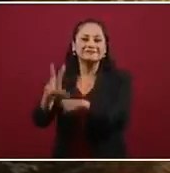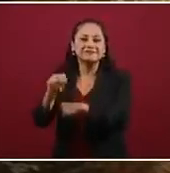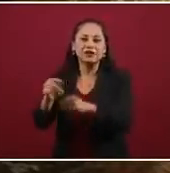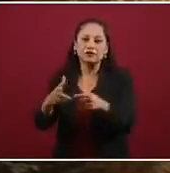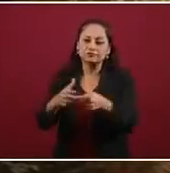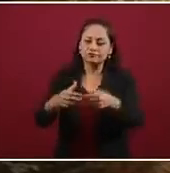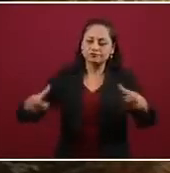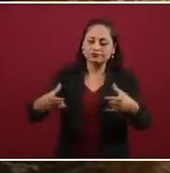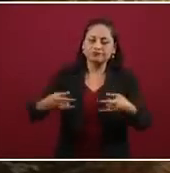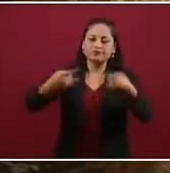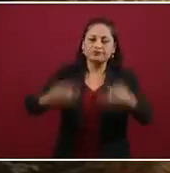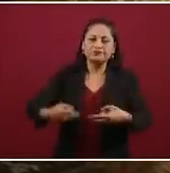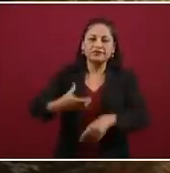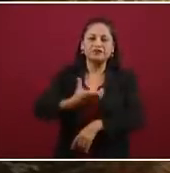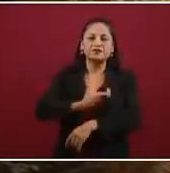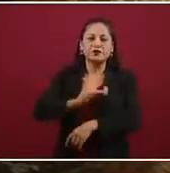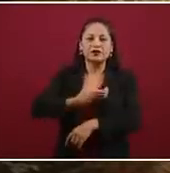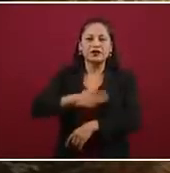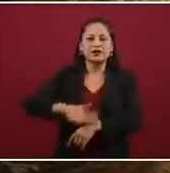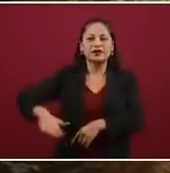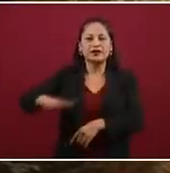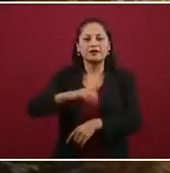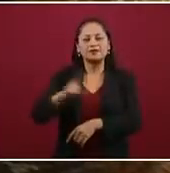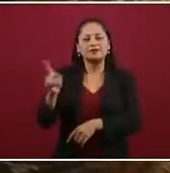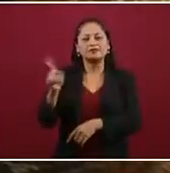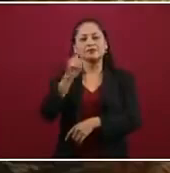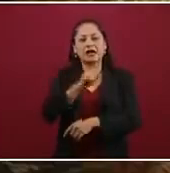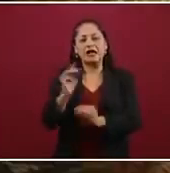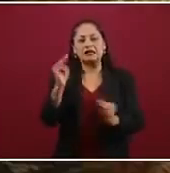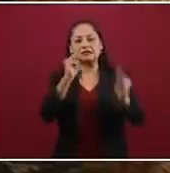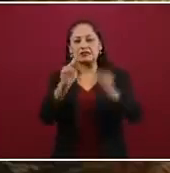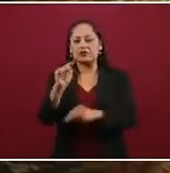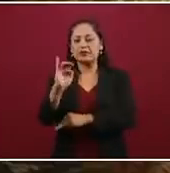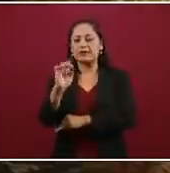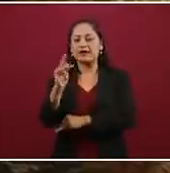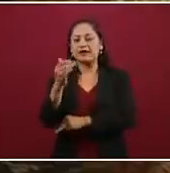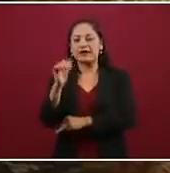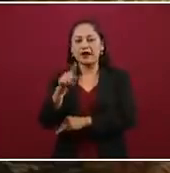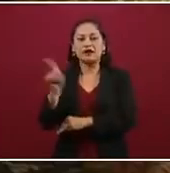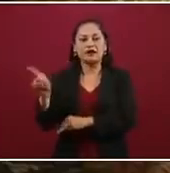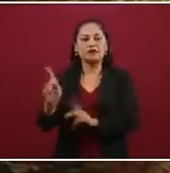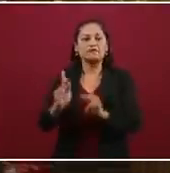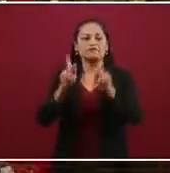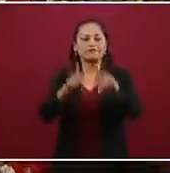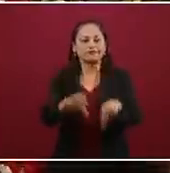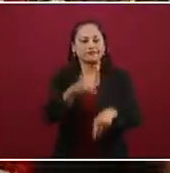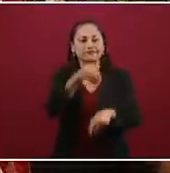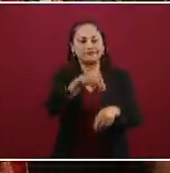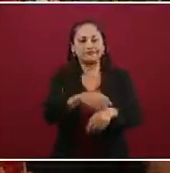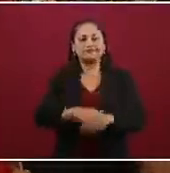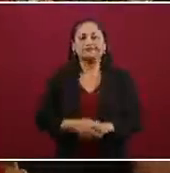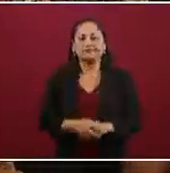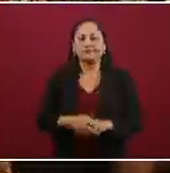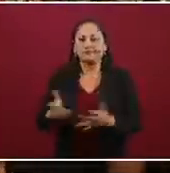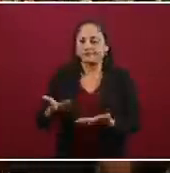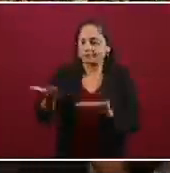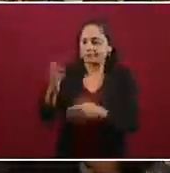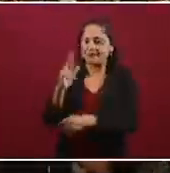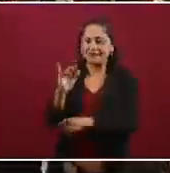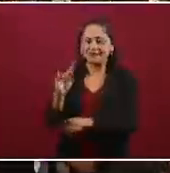Lorenzo de la Hidalga está sepultado en el Cerro del Tepeyac. Allí al Zócalo vamos en este momento con nuestra compañera Rita Abreu.